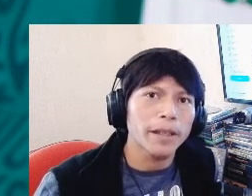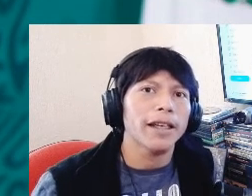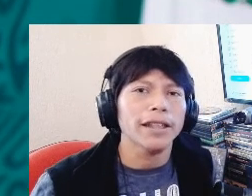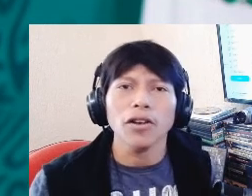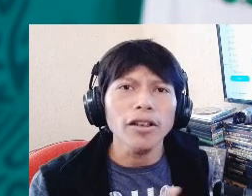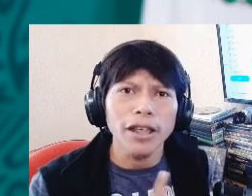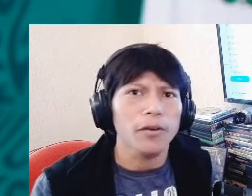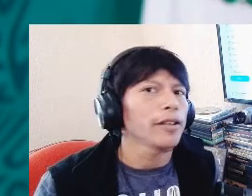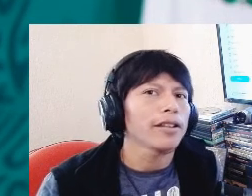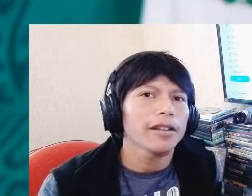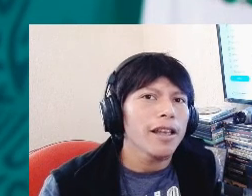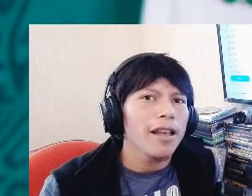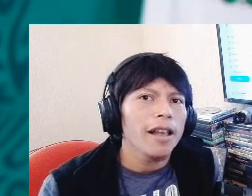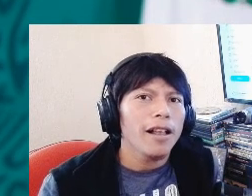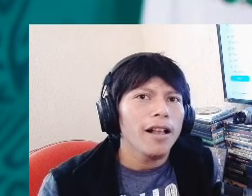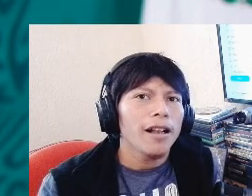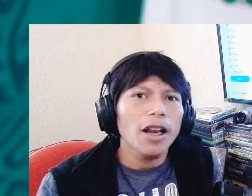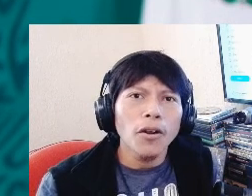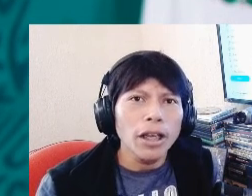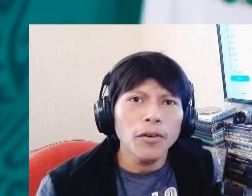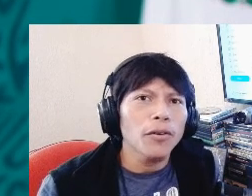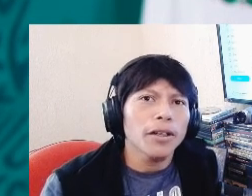derecho nos pertenece. No, señores.